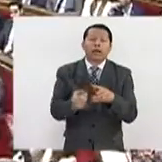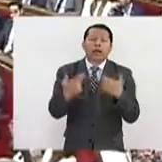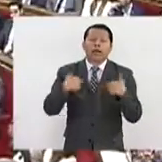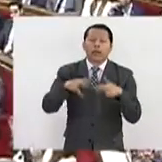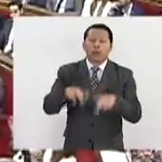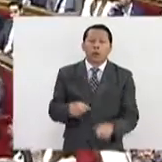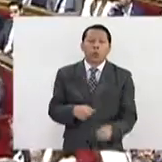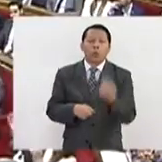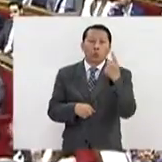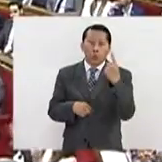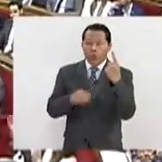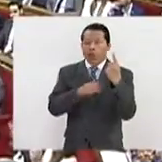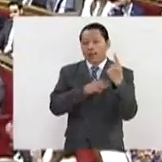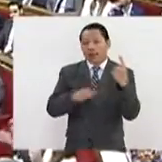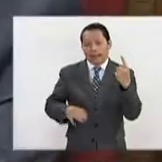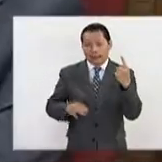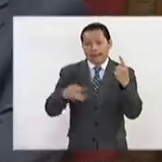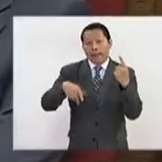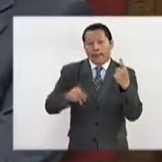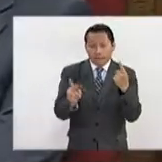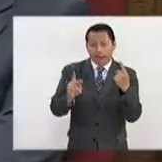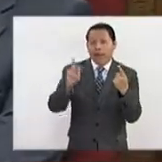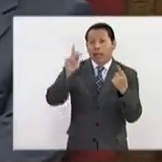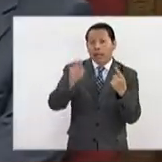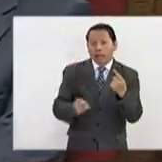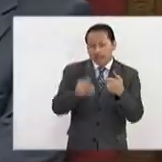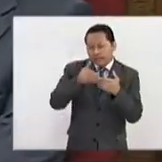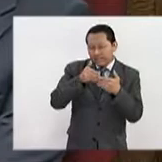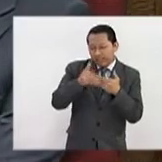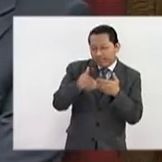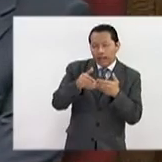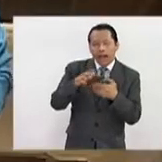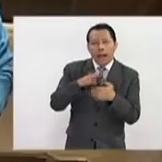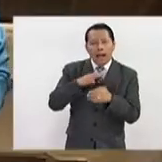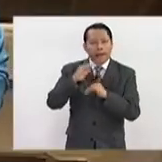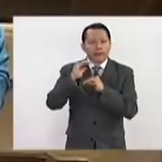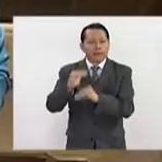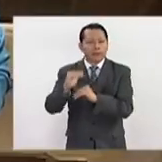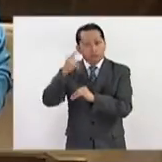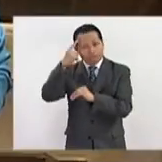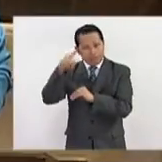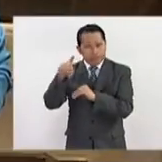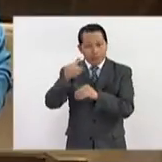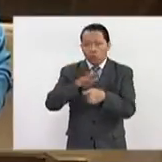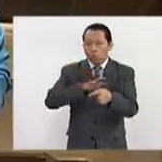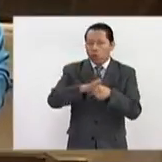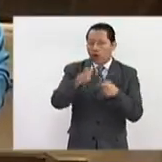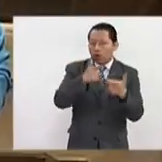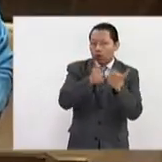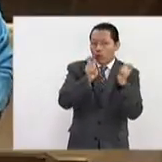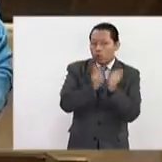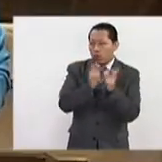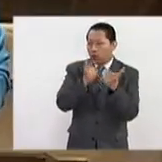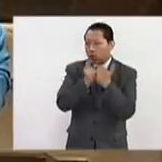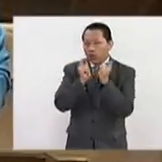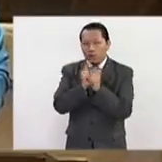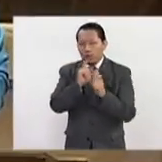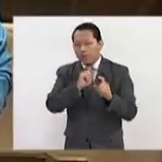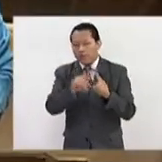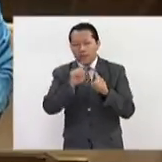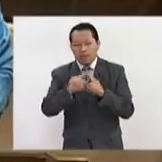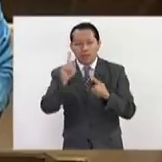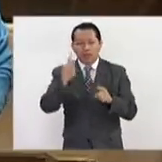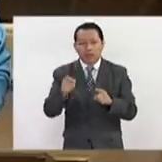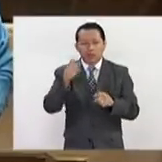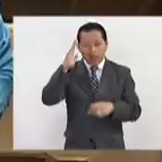solo candidato. Sin embargo, y pocas horas antes de que venza el plazo para dar a conocer las coaliciones que se van a formar en las elecciones,